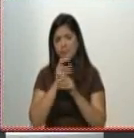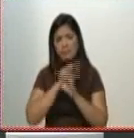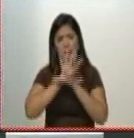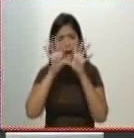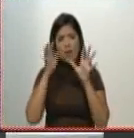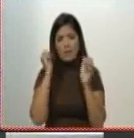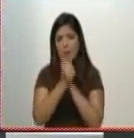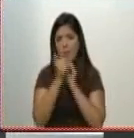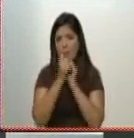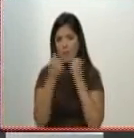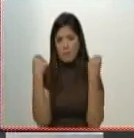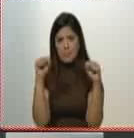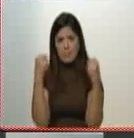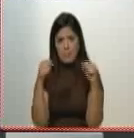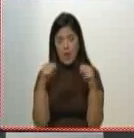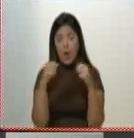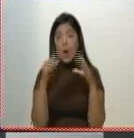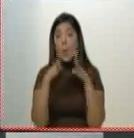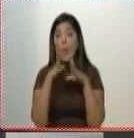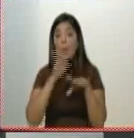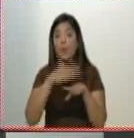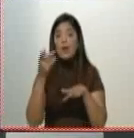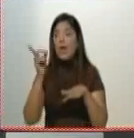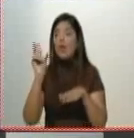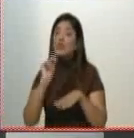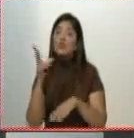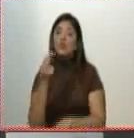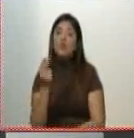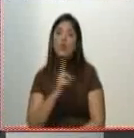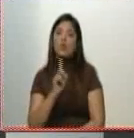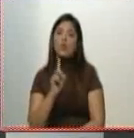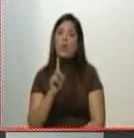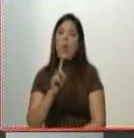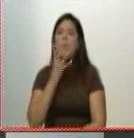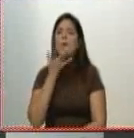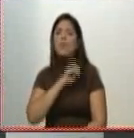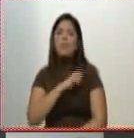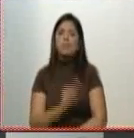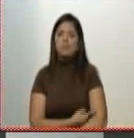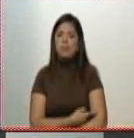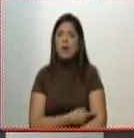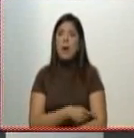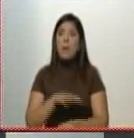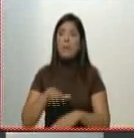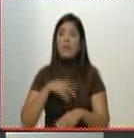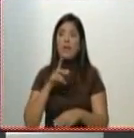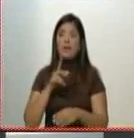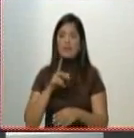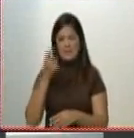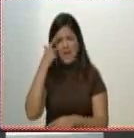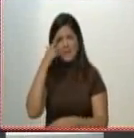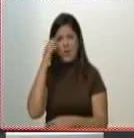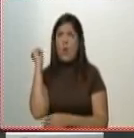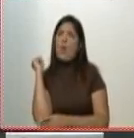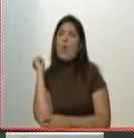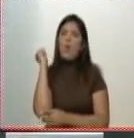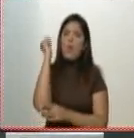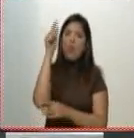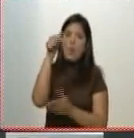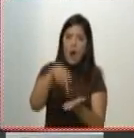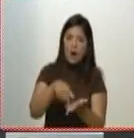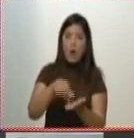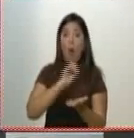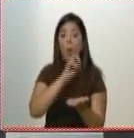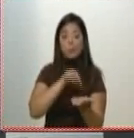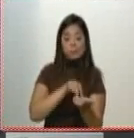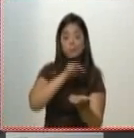determinados deportes. Porque no todo el mundo tiene potencialidades, por ejemplo, para el salto largo, ¿eh? no todo el mundo tiene